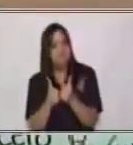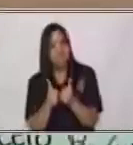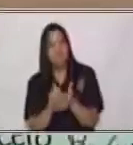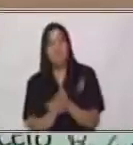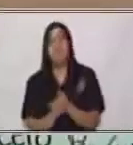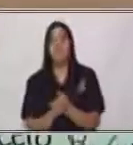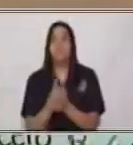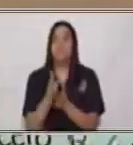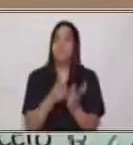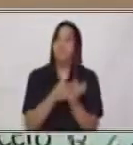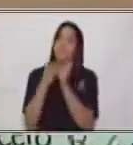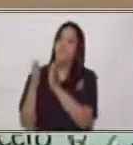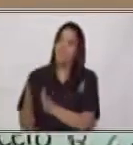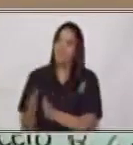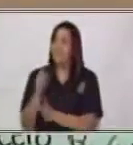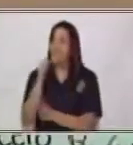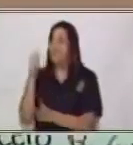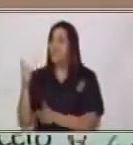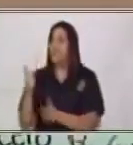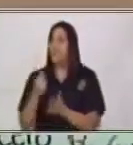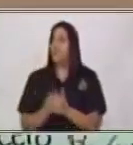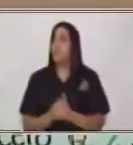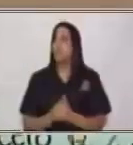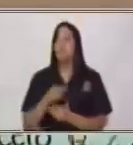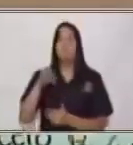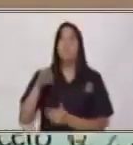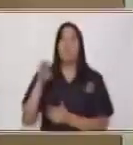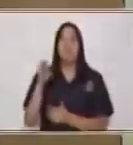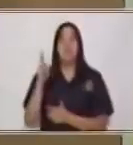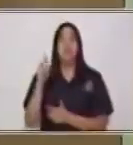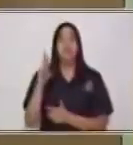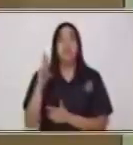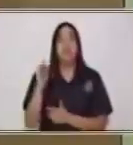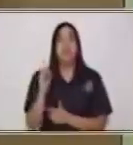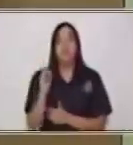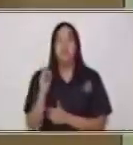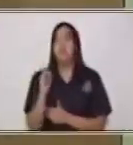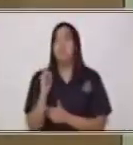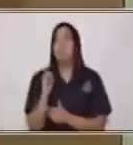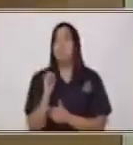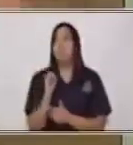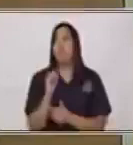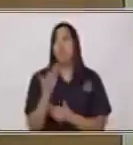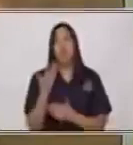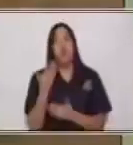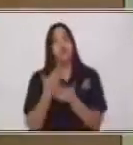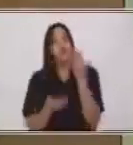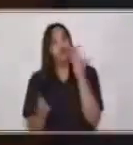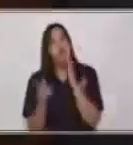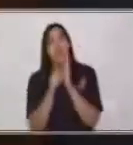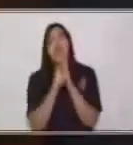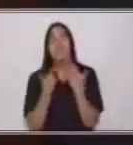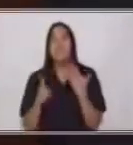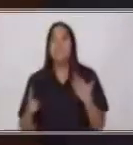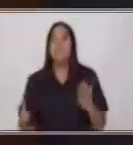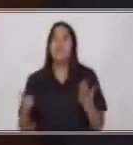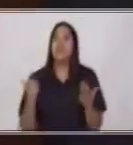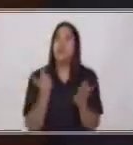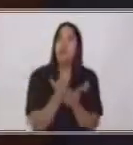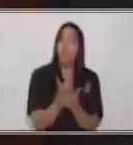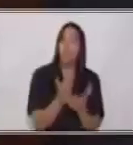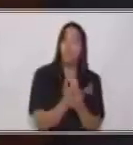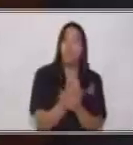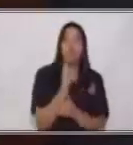vamos con el siguiente. Dice, Pedro fue a la librería y compró